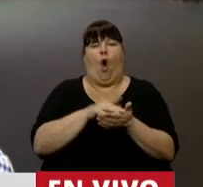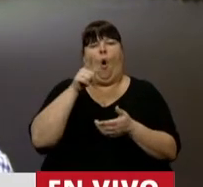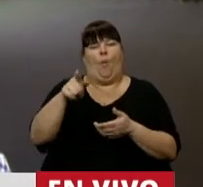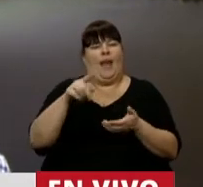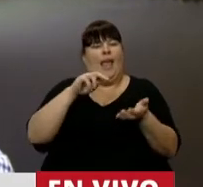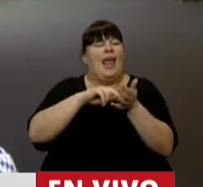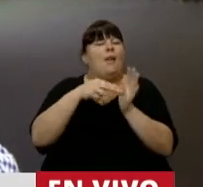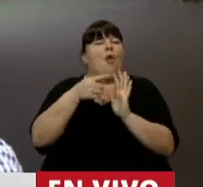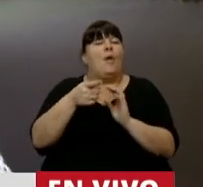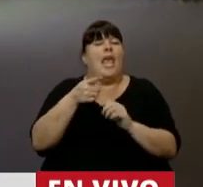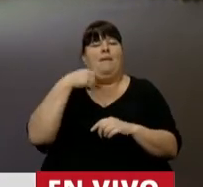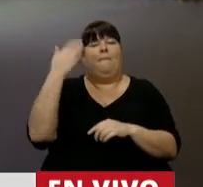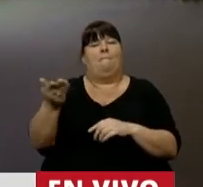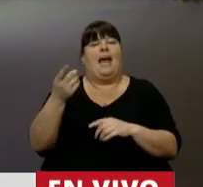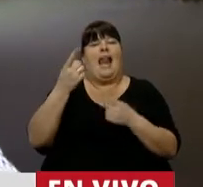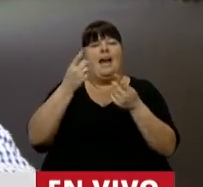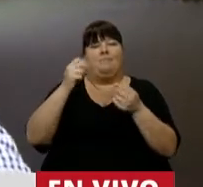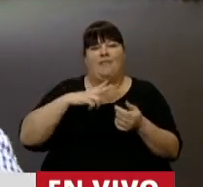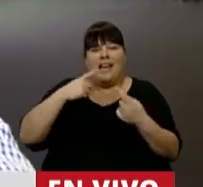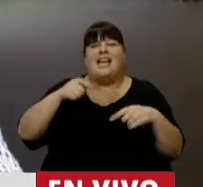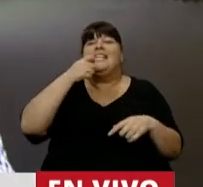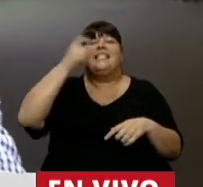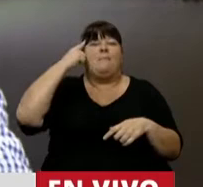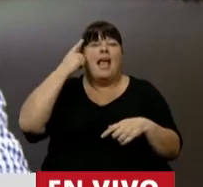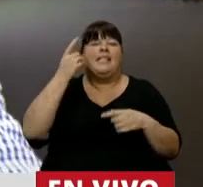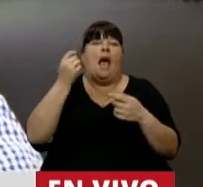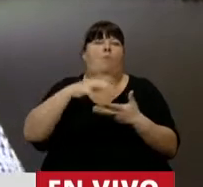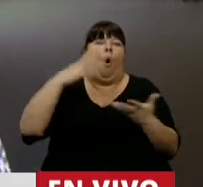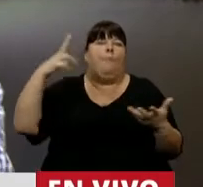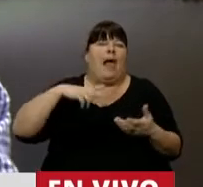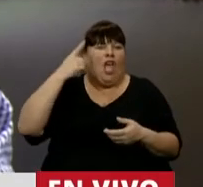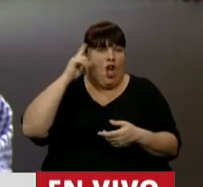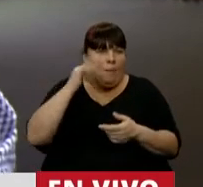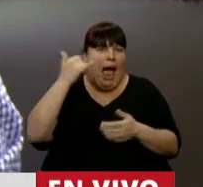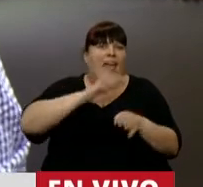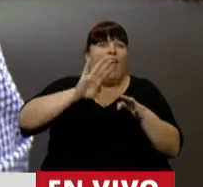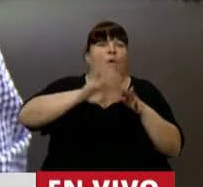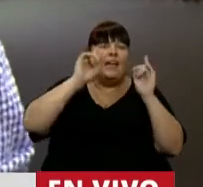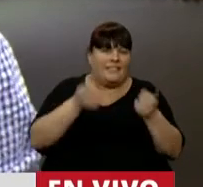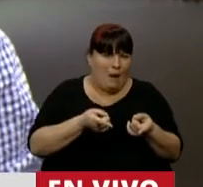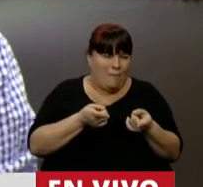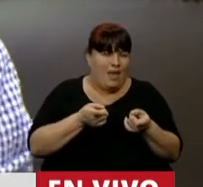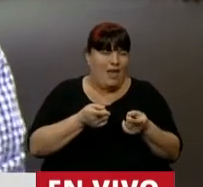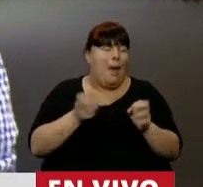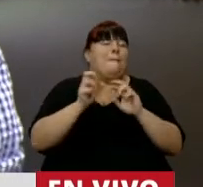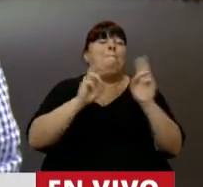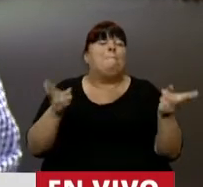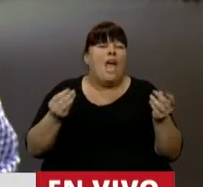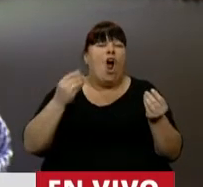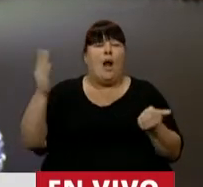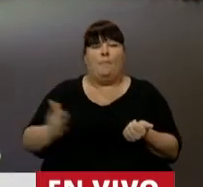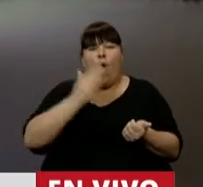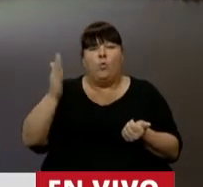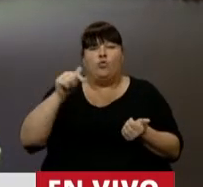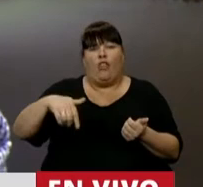afectación que hacen a los patrimonios cuando consideran patrimonio sin considerar las deudas y sobre todo a la